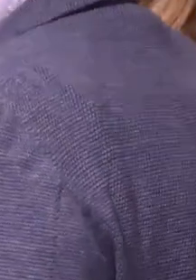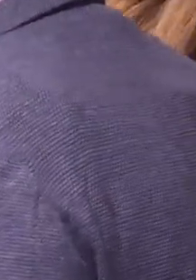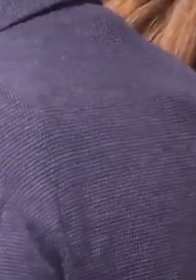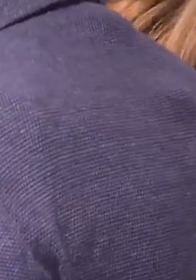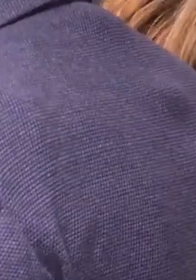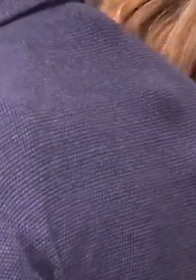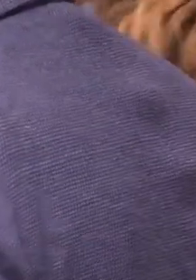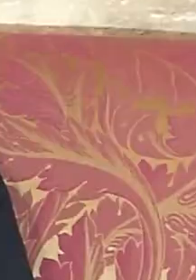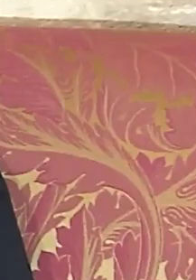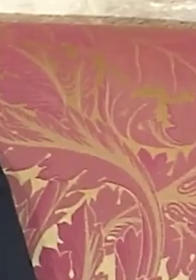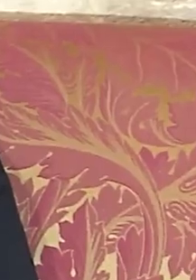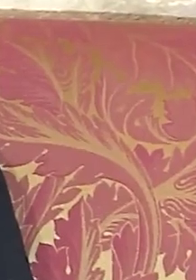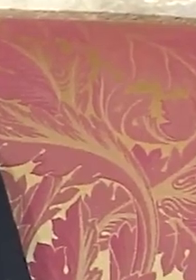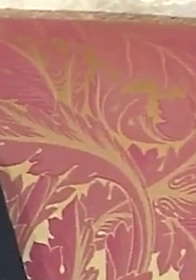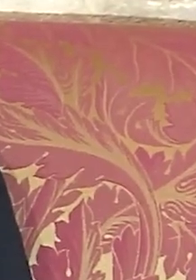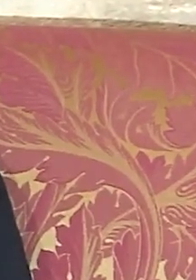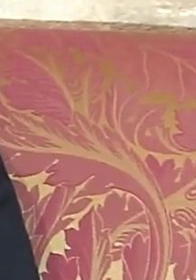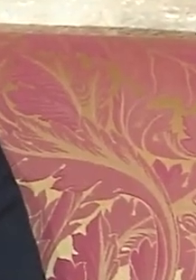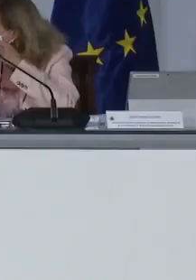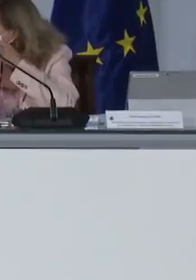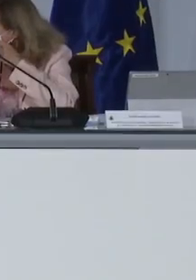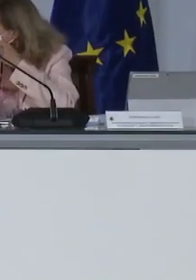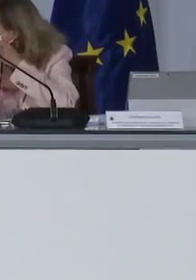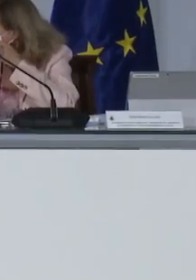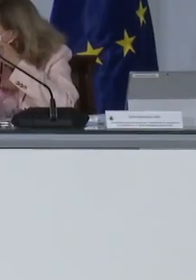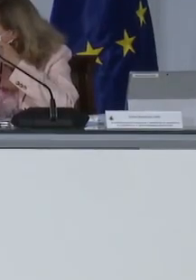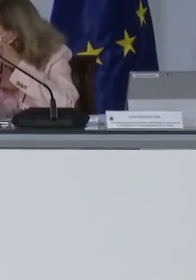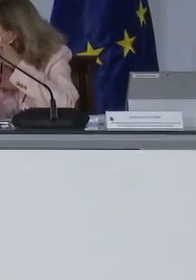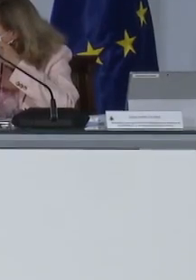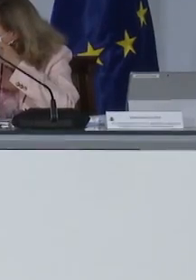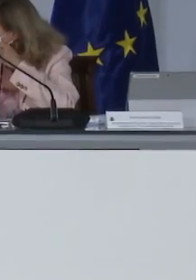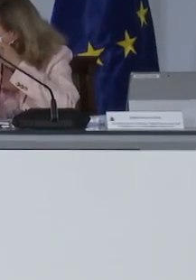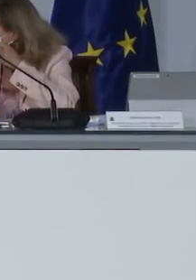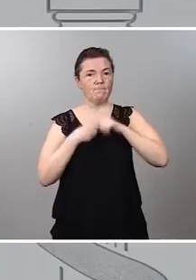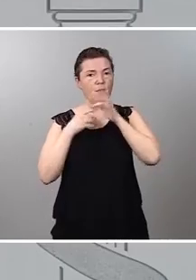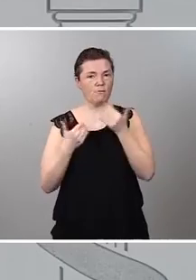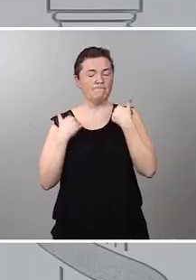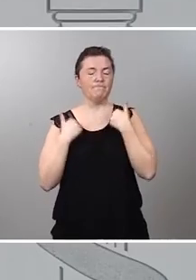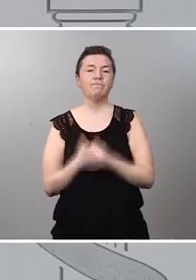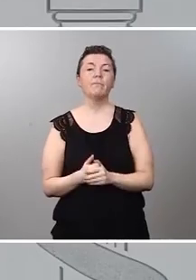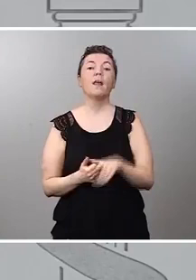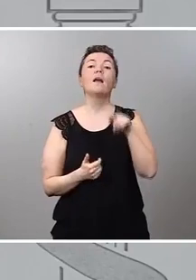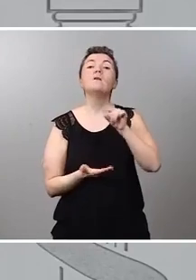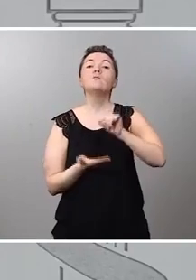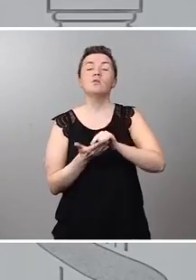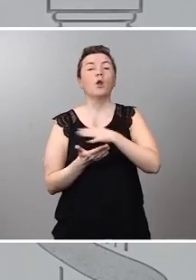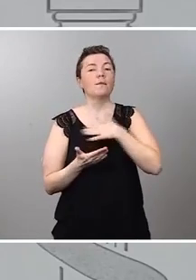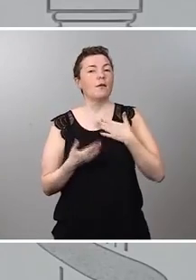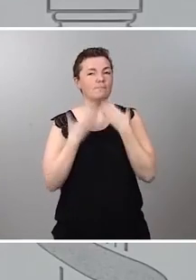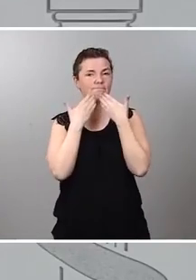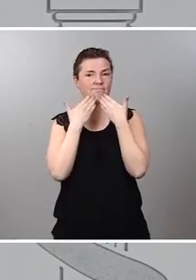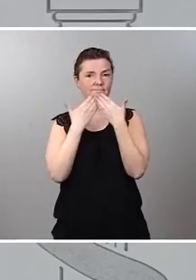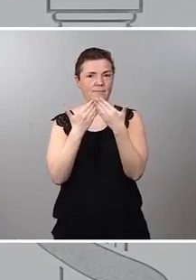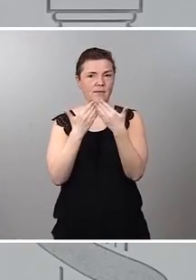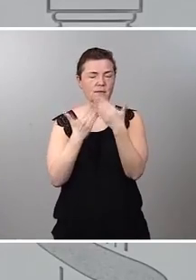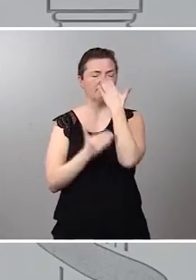Yolanda Díaz la segunda y Teresa Rivera la tercera. Sánchez ha agradecido la labor de todos los ministros salientes. Sí quisiera agradecer de forma sincera y